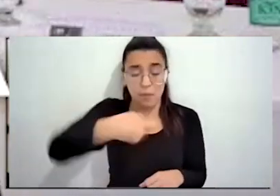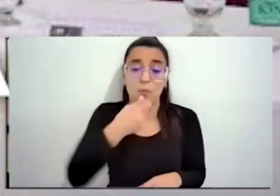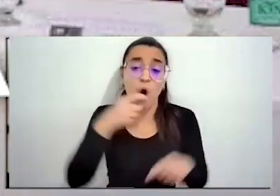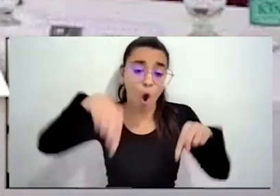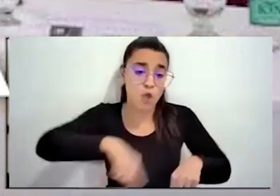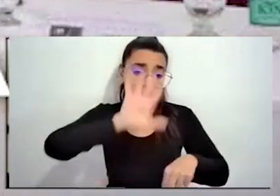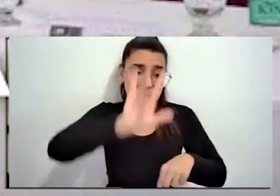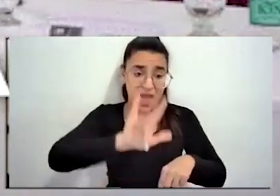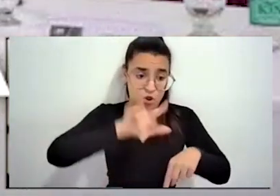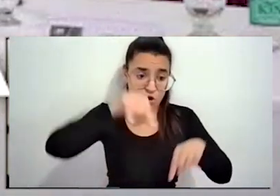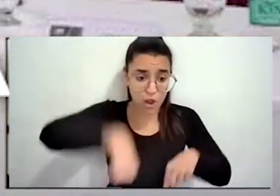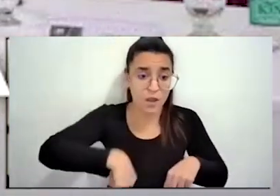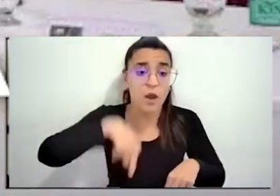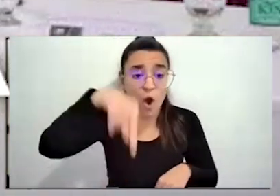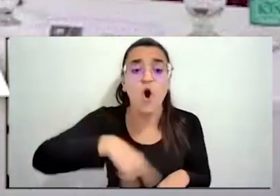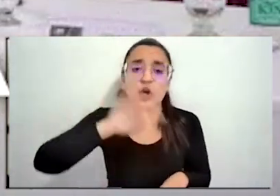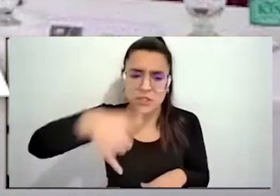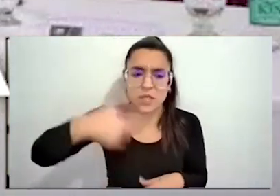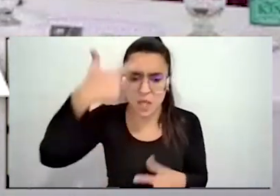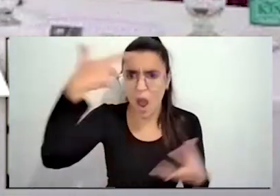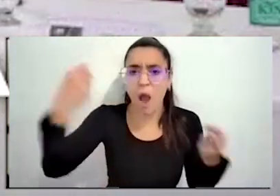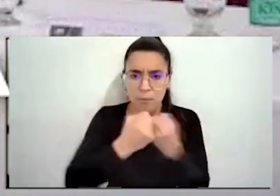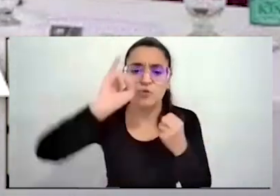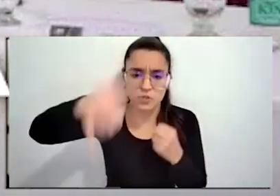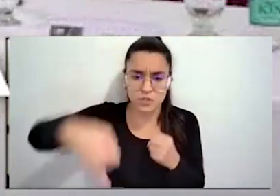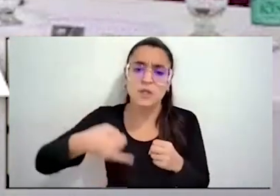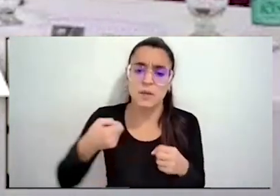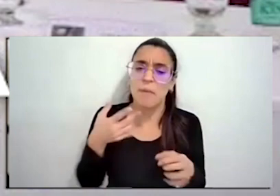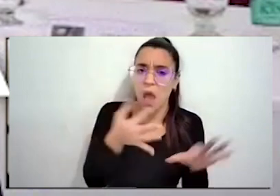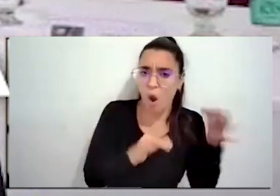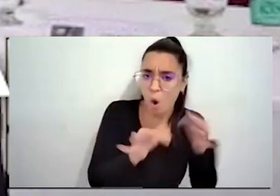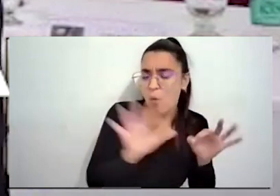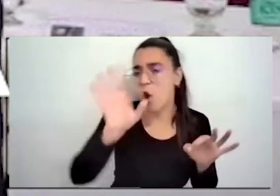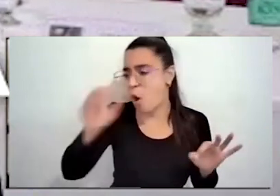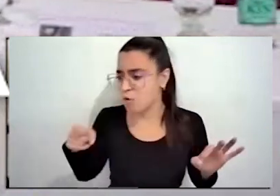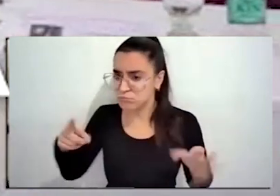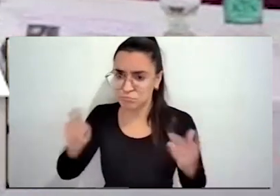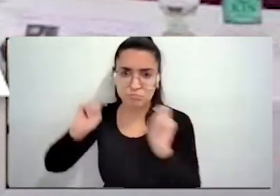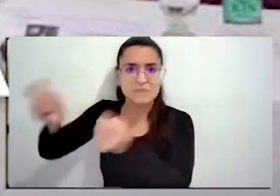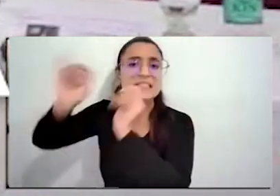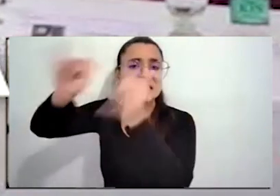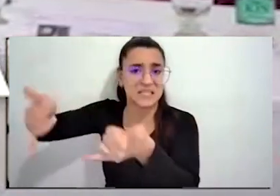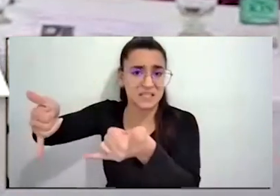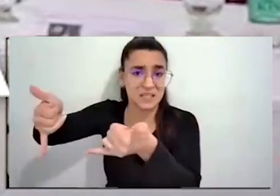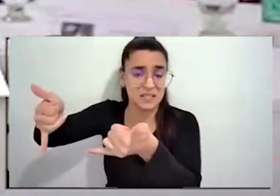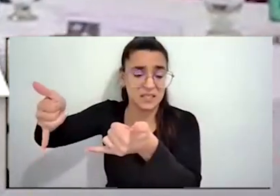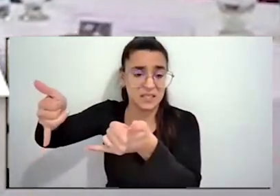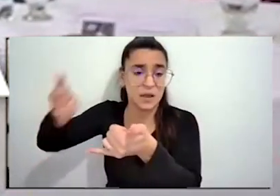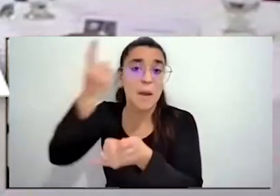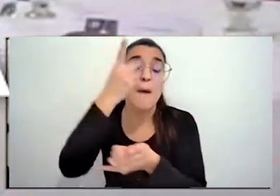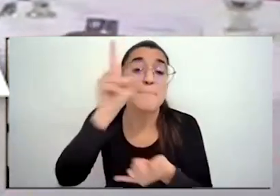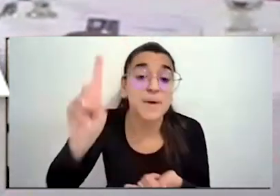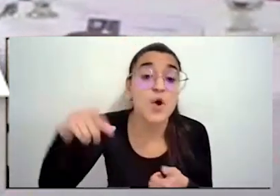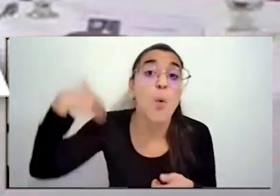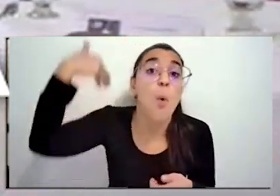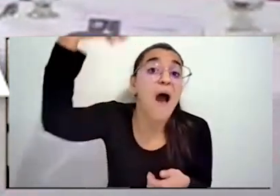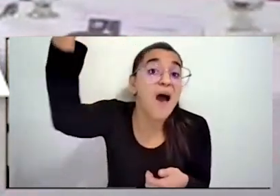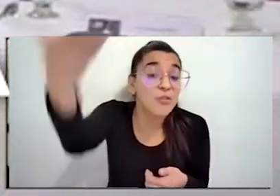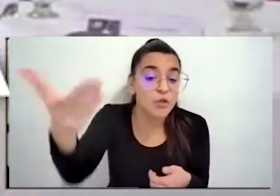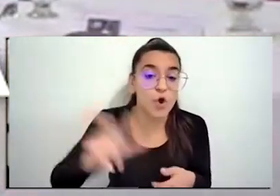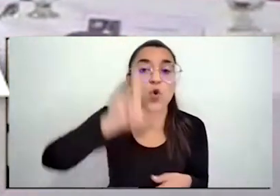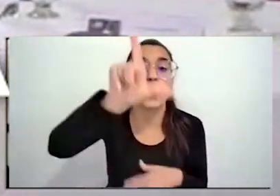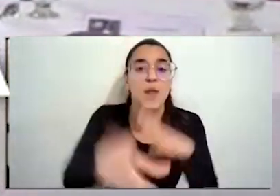miércoles presto mi consentimiento para que mi material genético sea utilizado. Ahora, ¿cuándo se va a hacer la práctica? El lunes a la